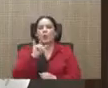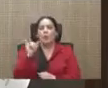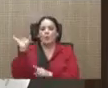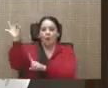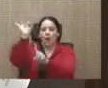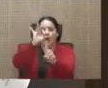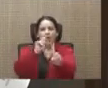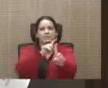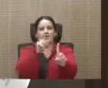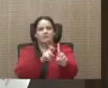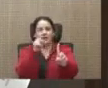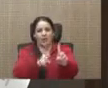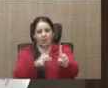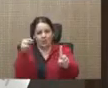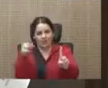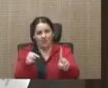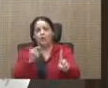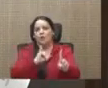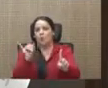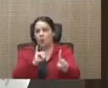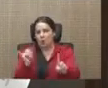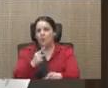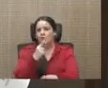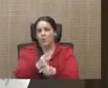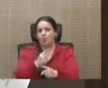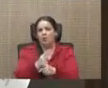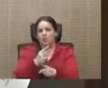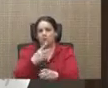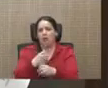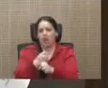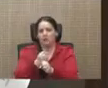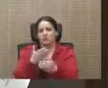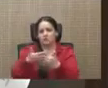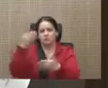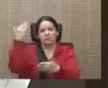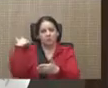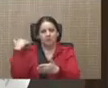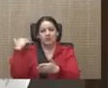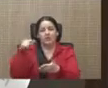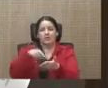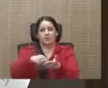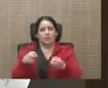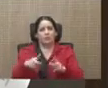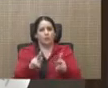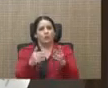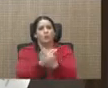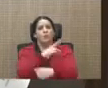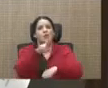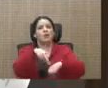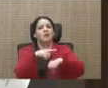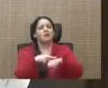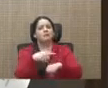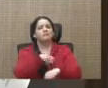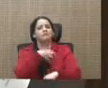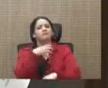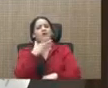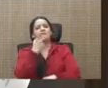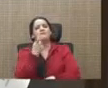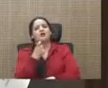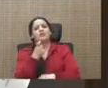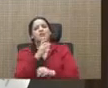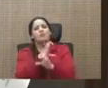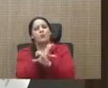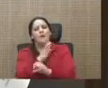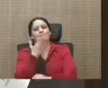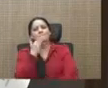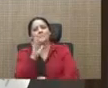este recinto, como oportunamente lo hicimos. En esa oportunidad, Nueva República le reclamó la falta de cuidado y la mala señal que dio en